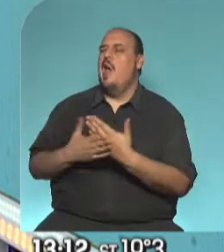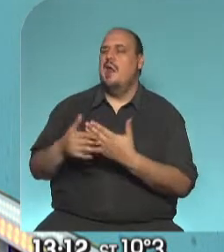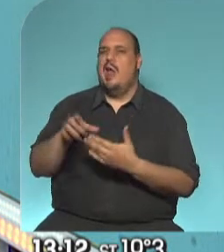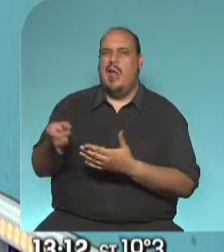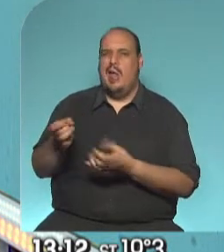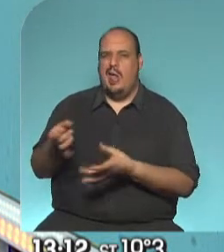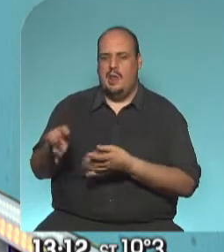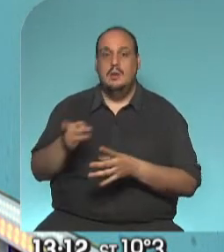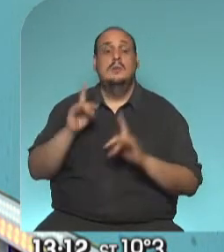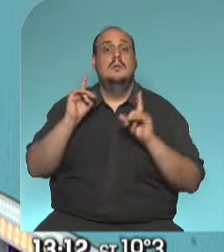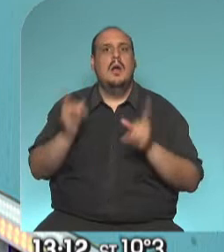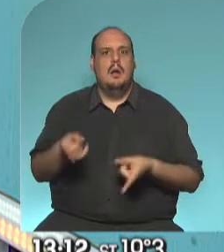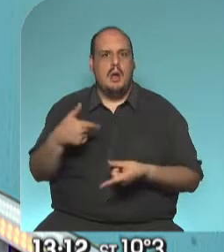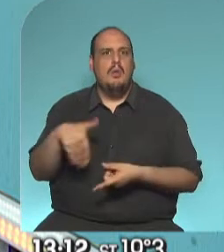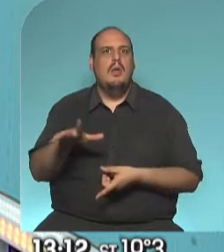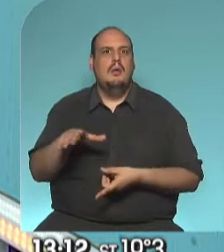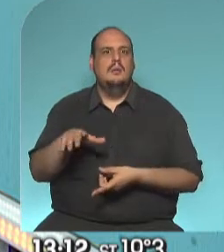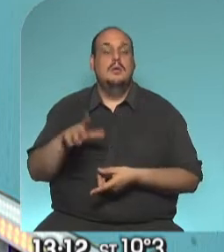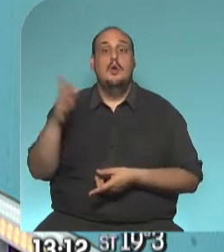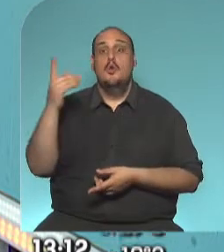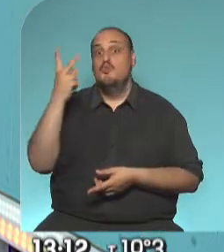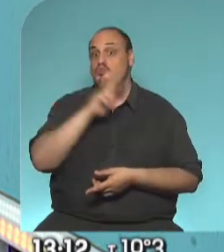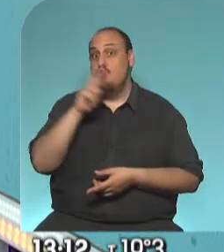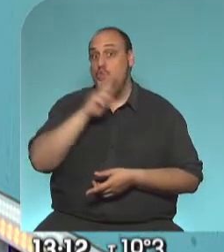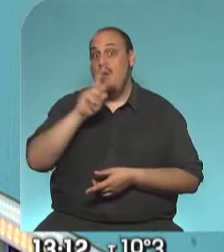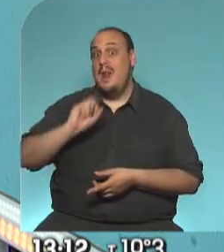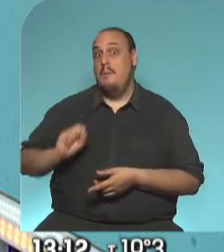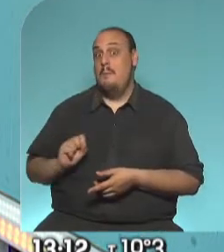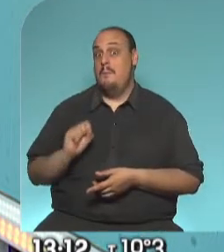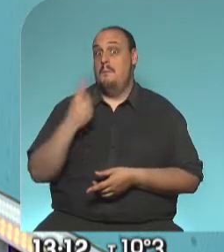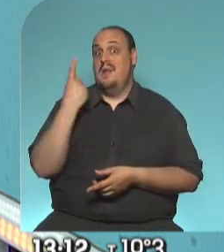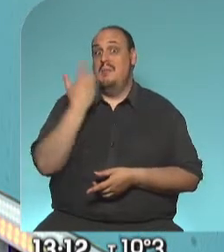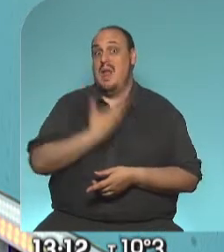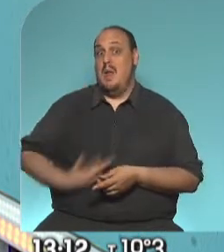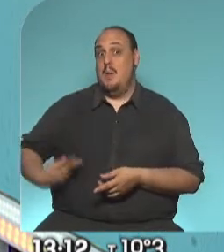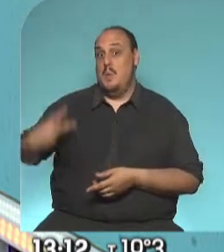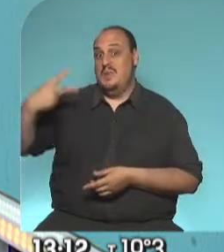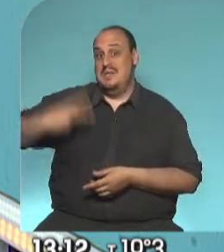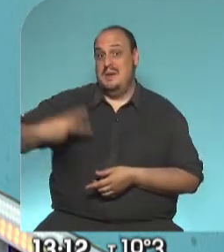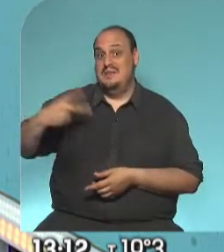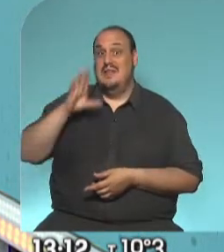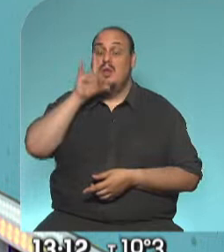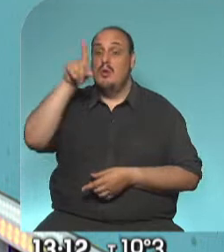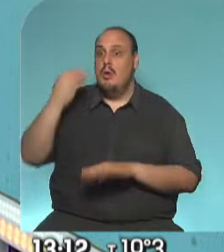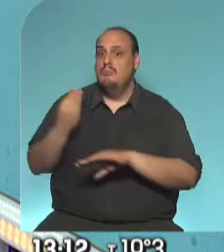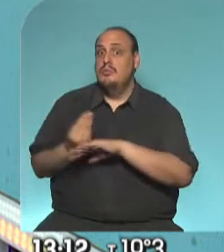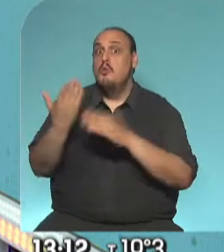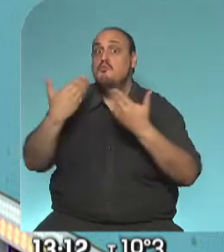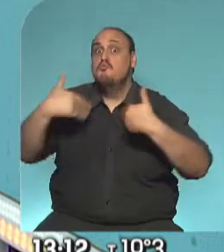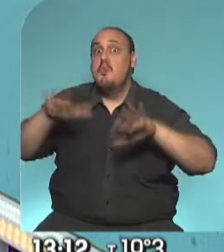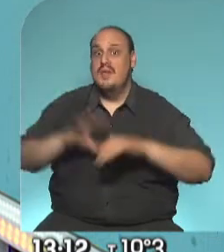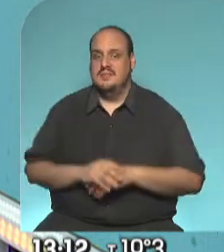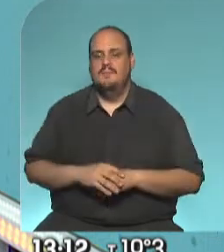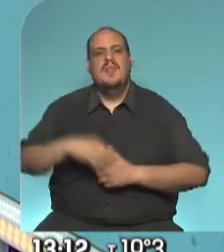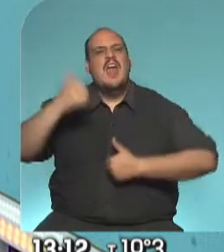y podría convertirse en la primera mujer a llegar a la vicepresidencia de los Estados Unidos. No es la primer